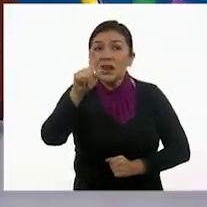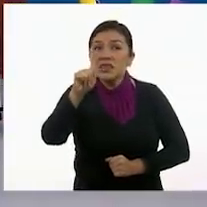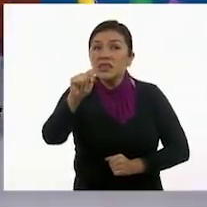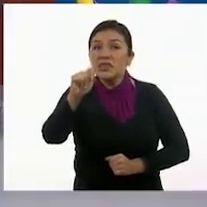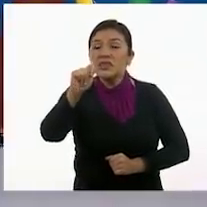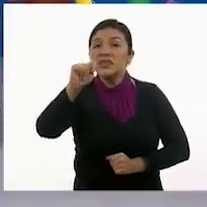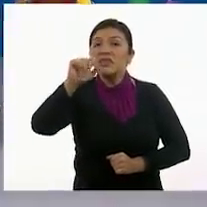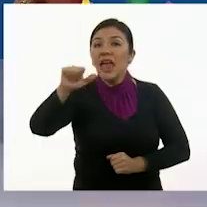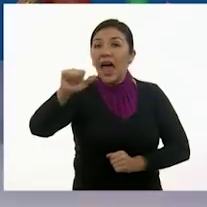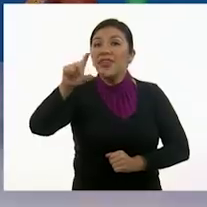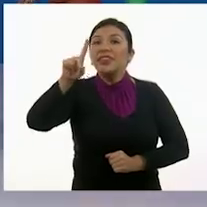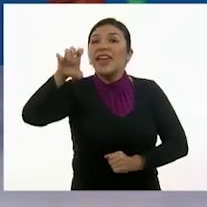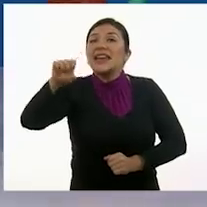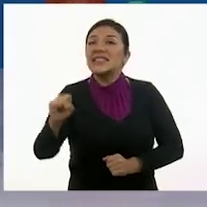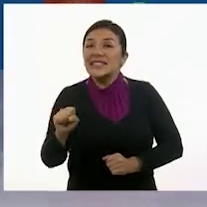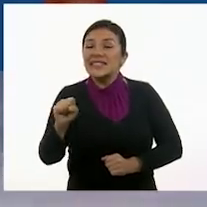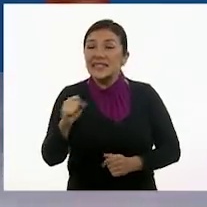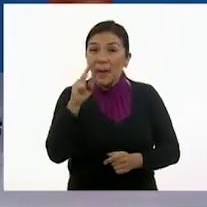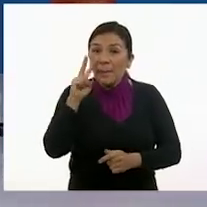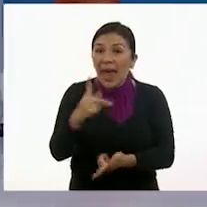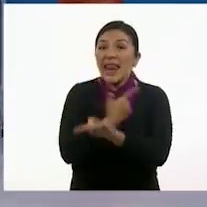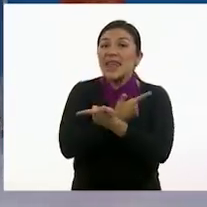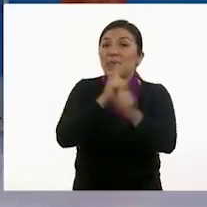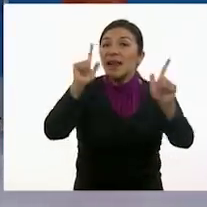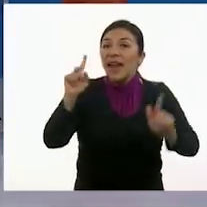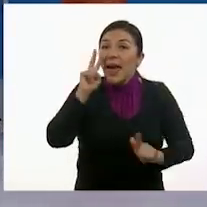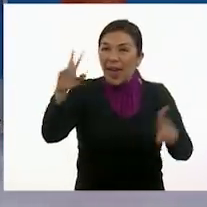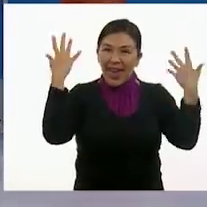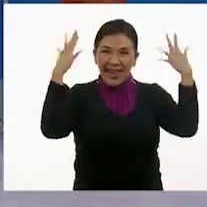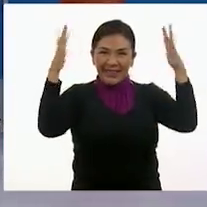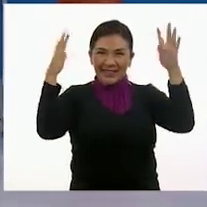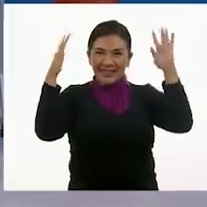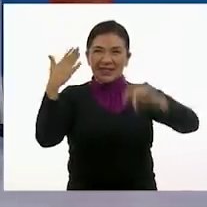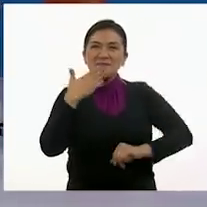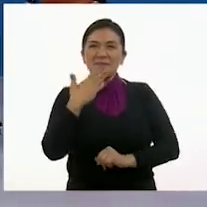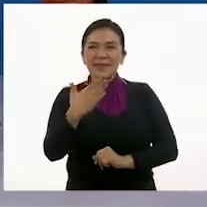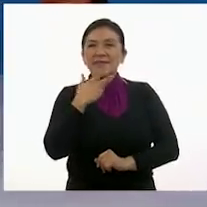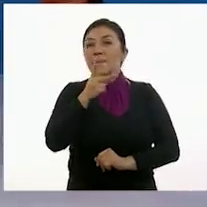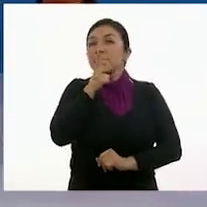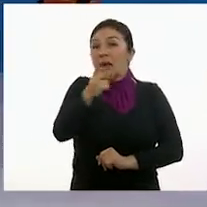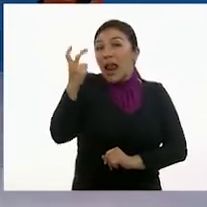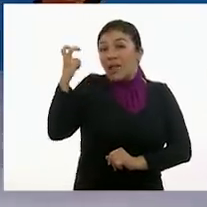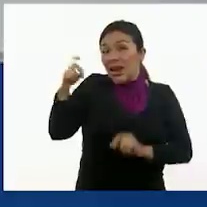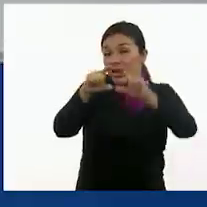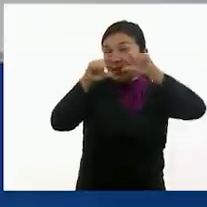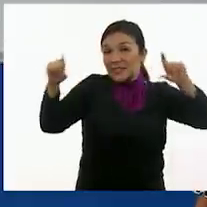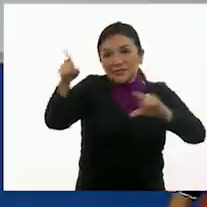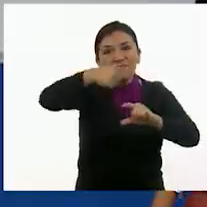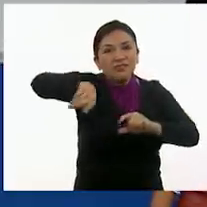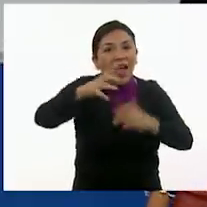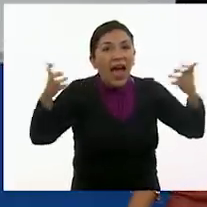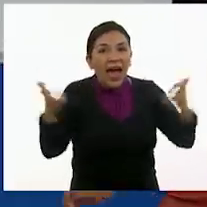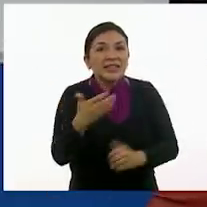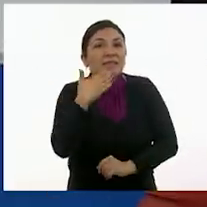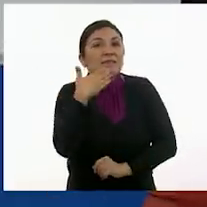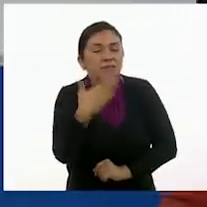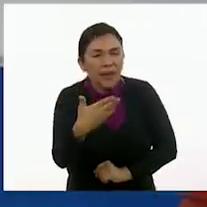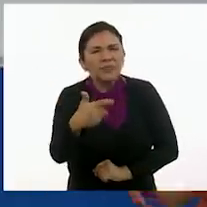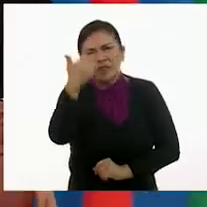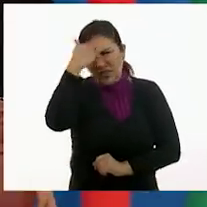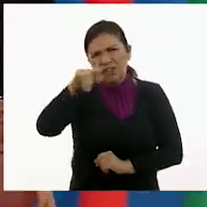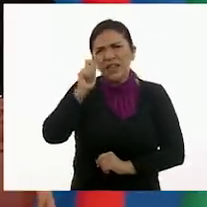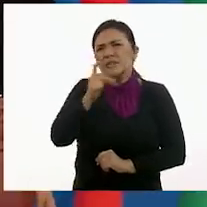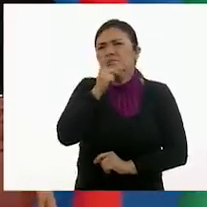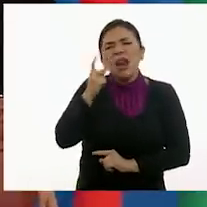Cinco. Libertades. Libertades. Muy bien. Lo formaron perfectamente. ¿Y alguien sabe